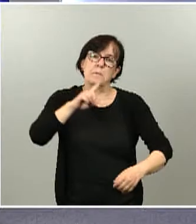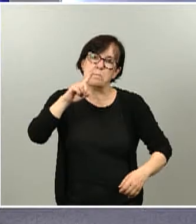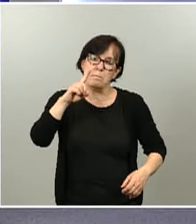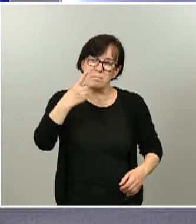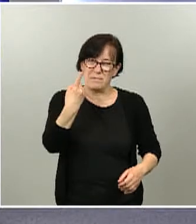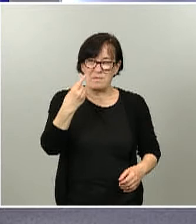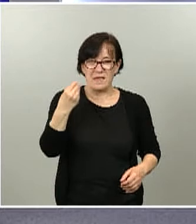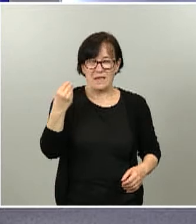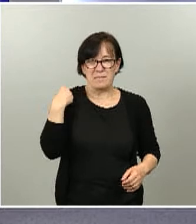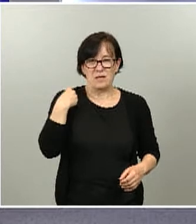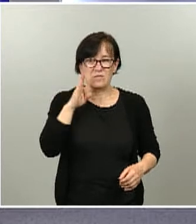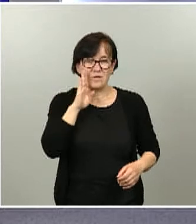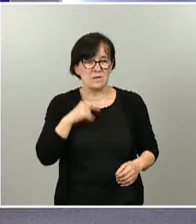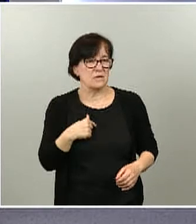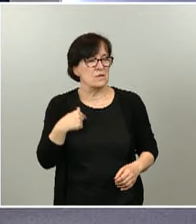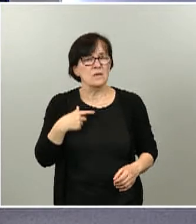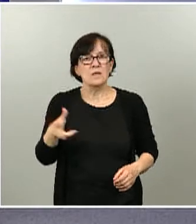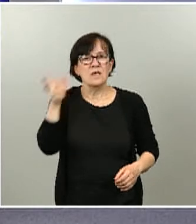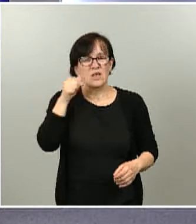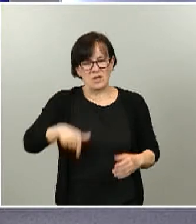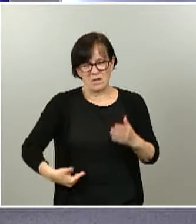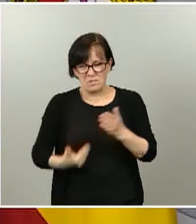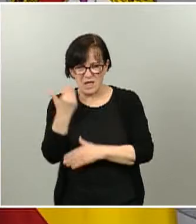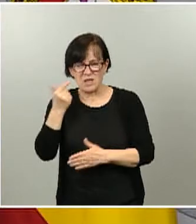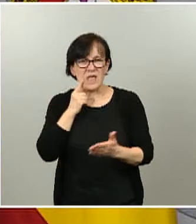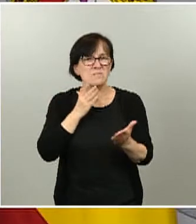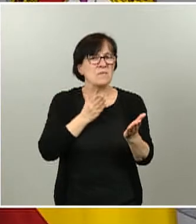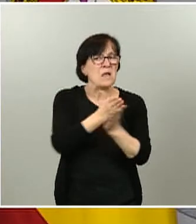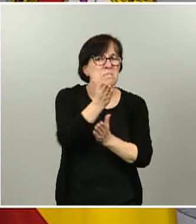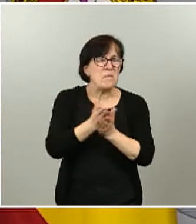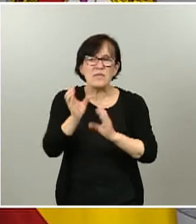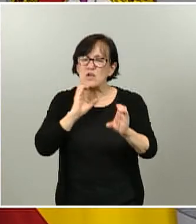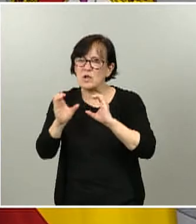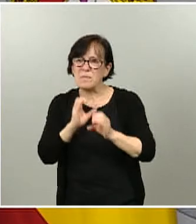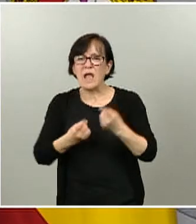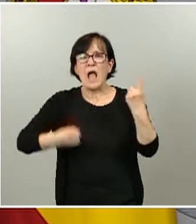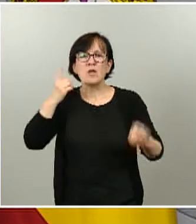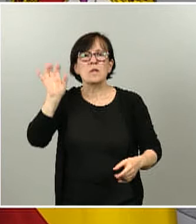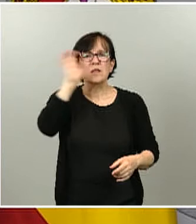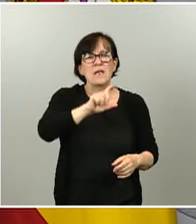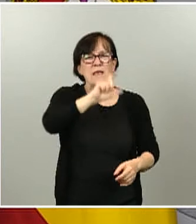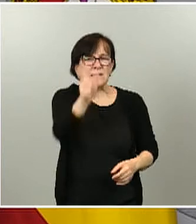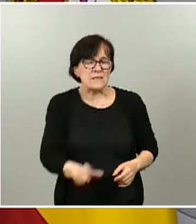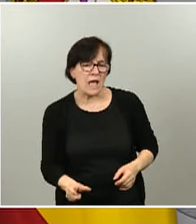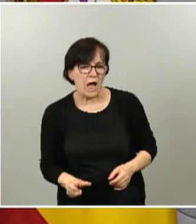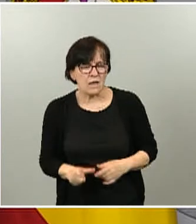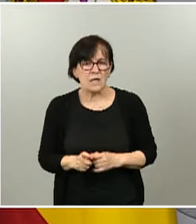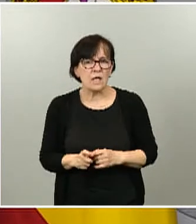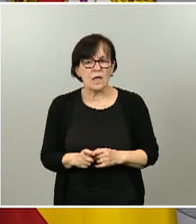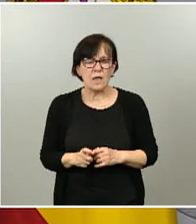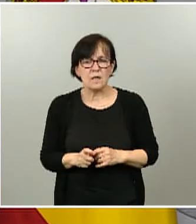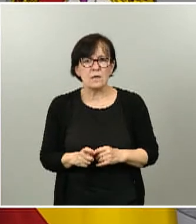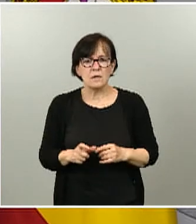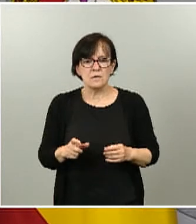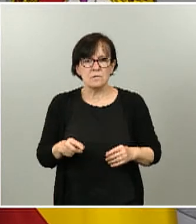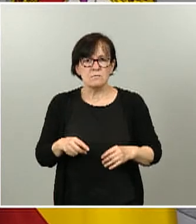yo he escuchado esta mañana en algunos medios de comunicación que hay algunos países como Italia donde se manifiestan los